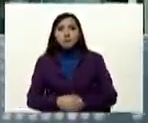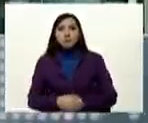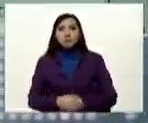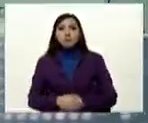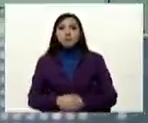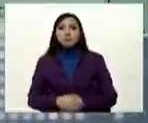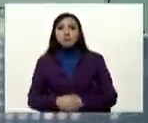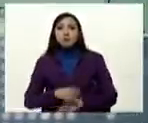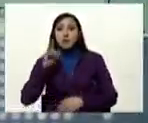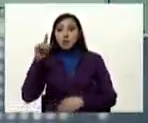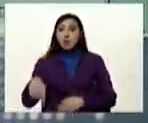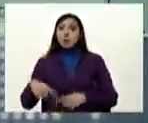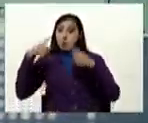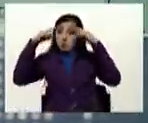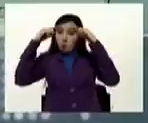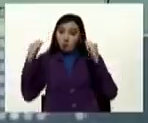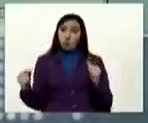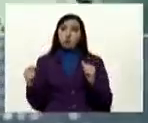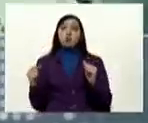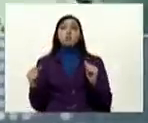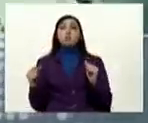y además profesional.